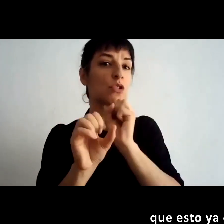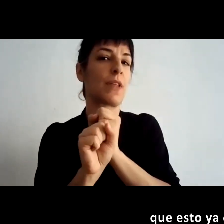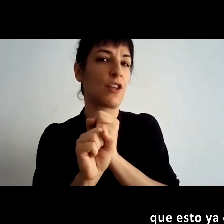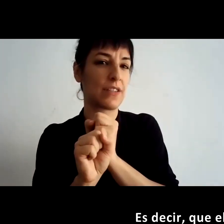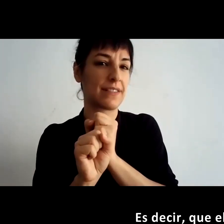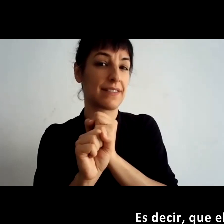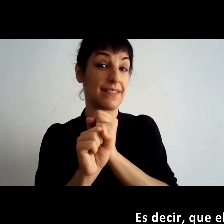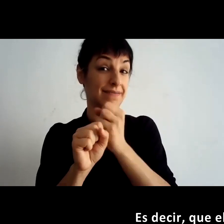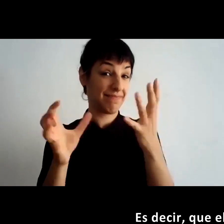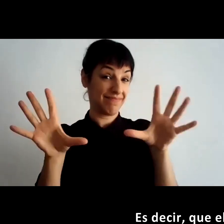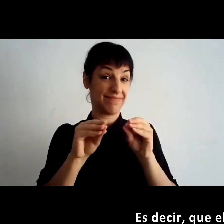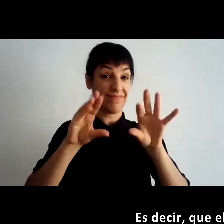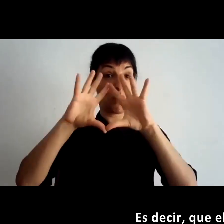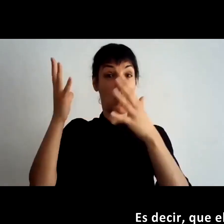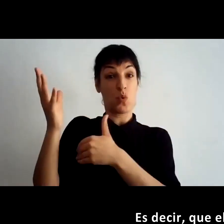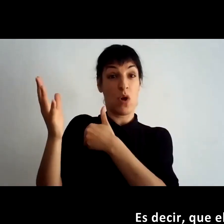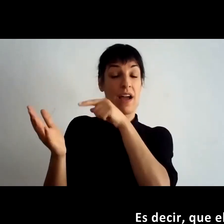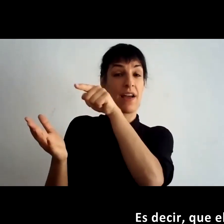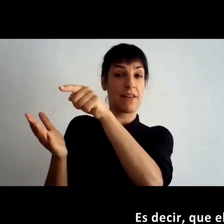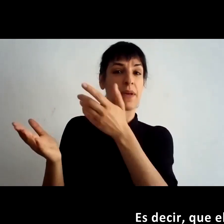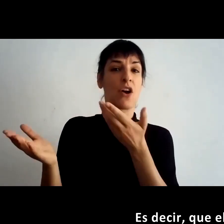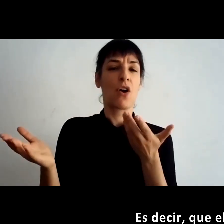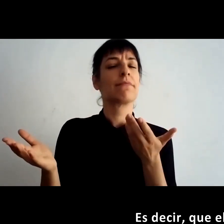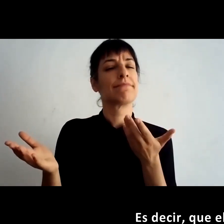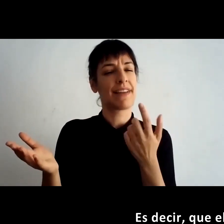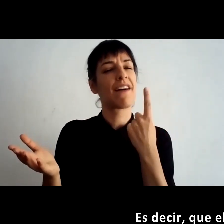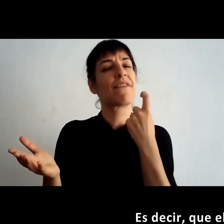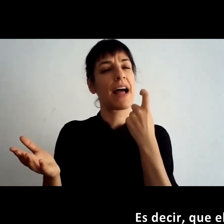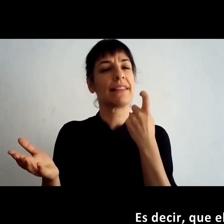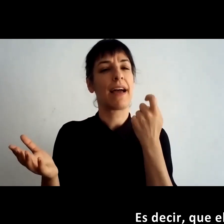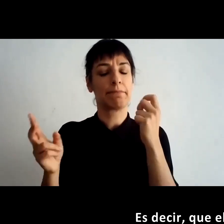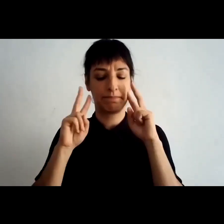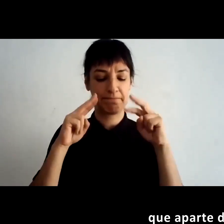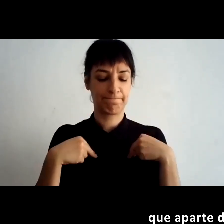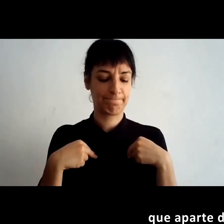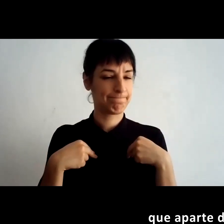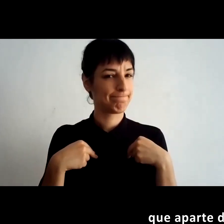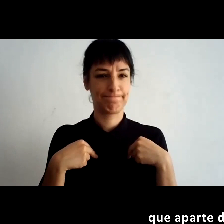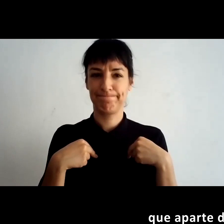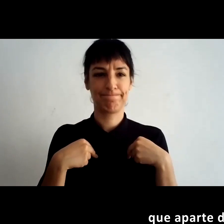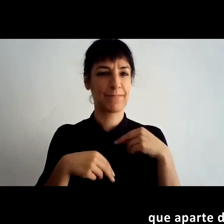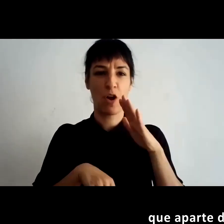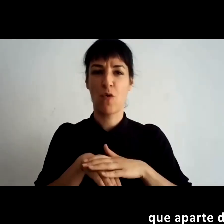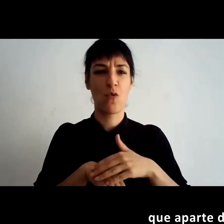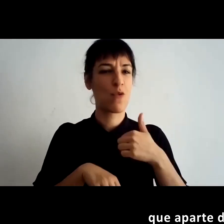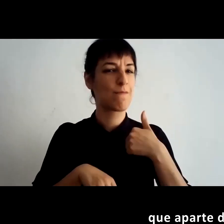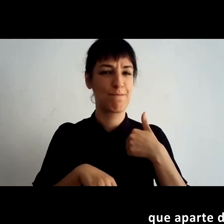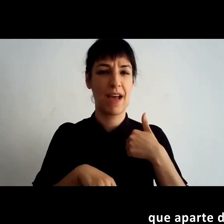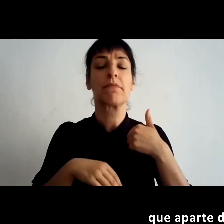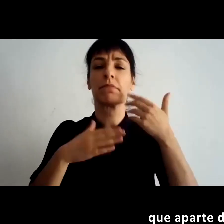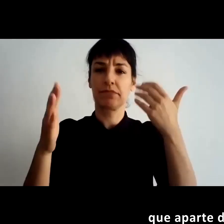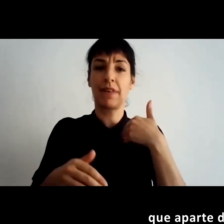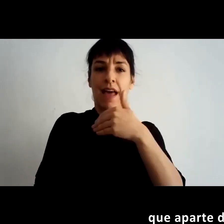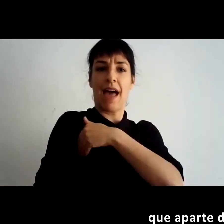mundo académico también tiene que hacer un mea culpa, es decir, que aparte de los